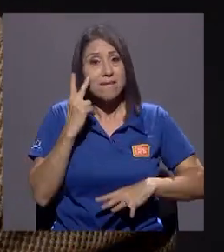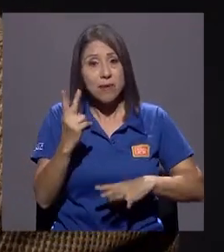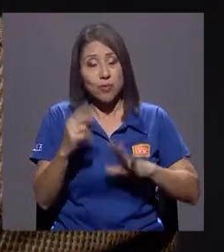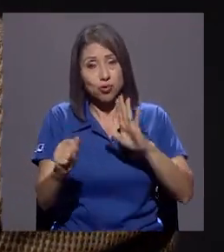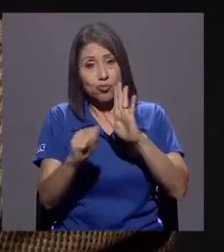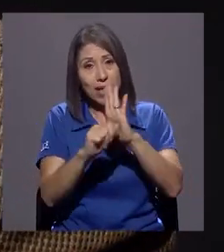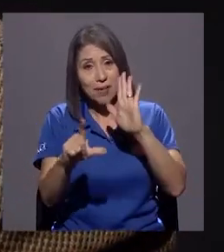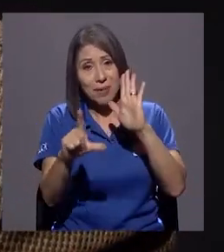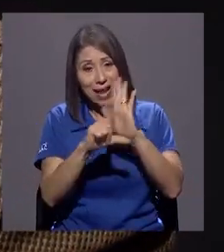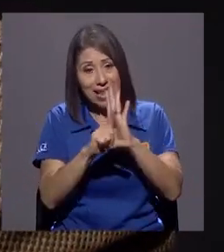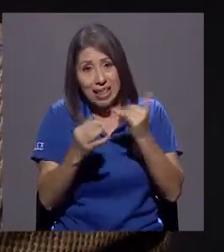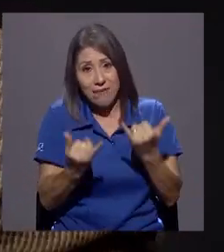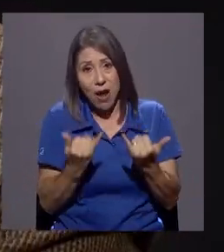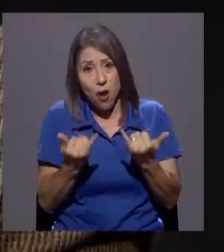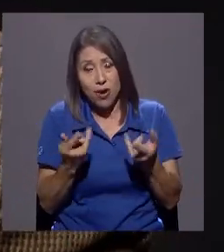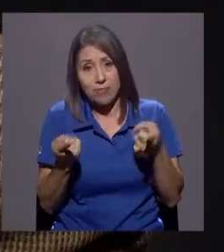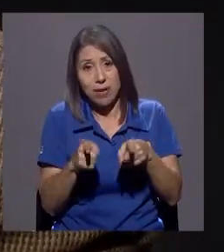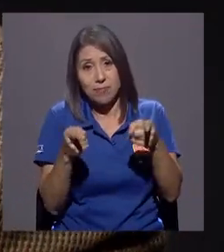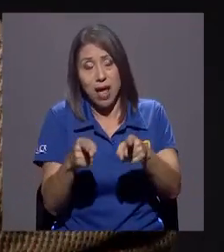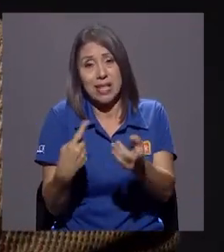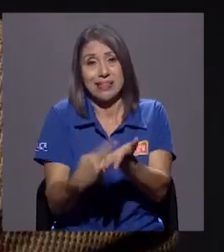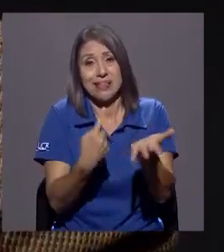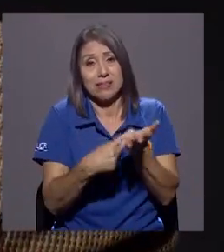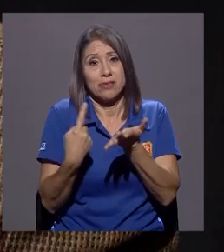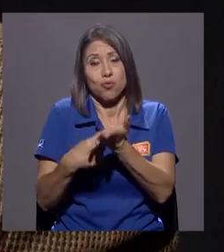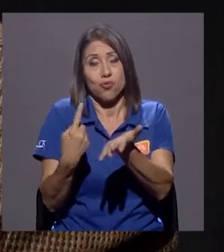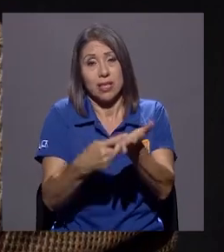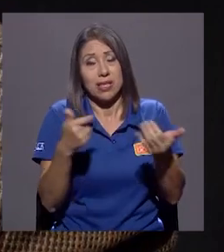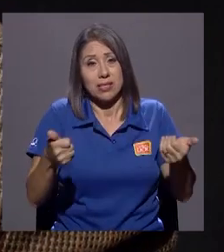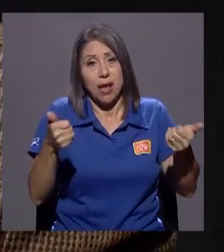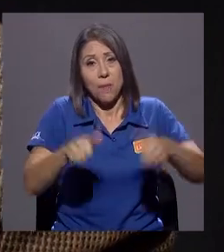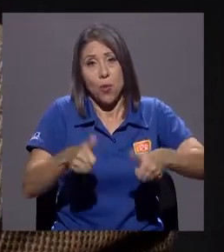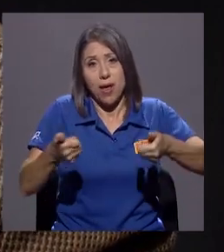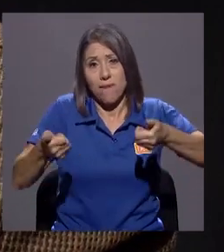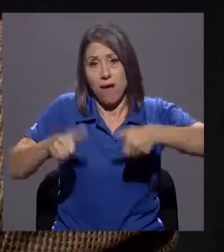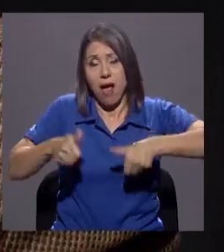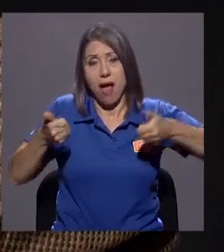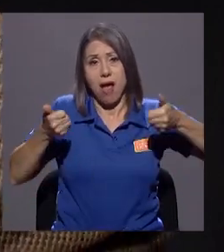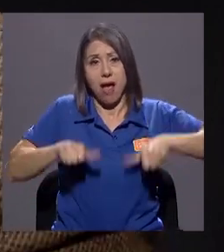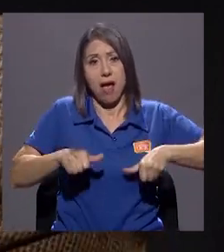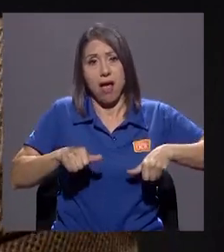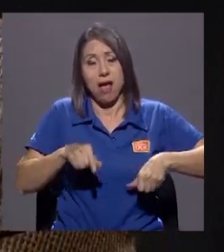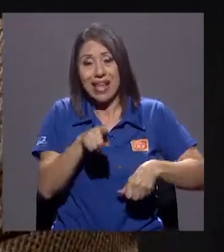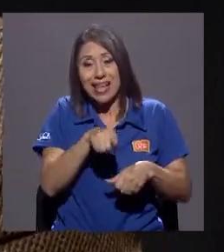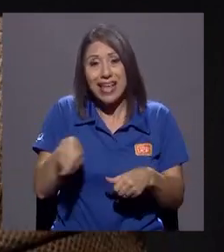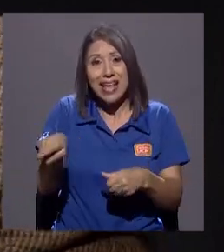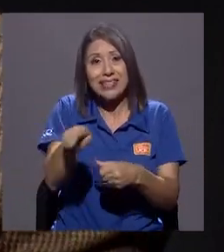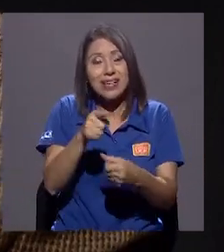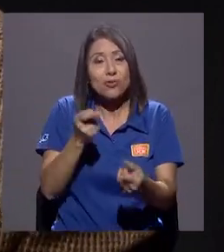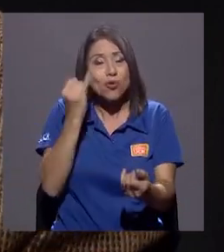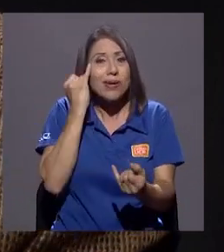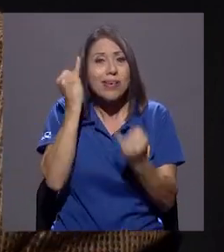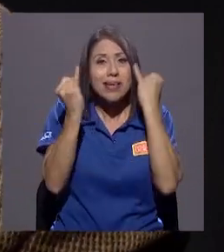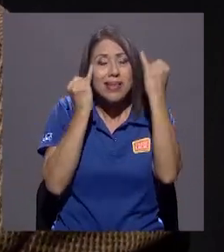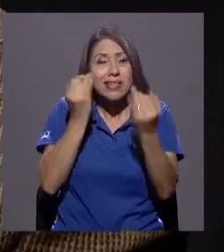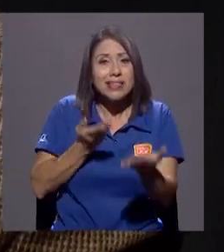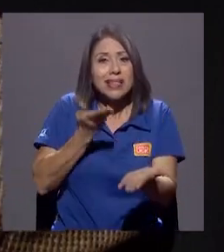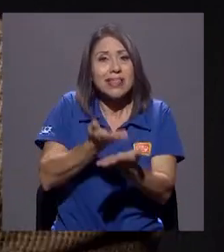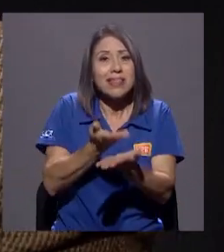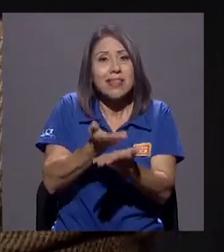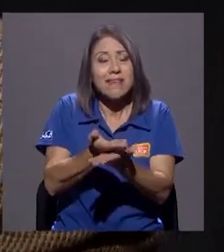en la asamblea legislativa se discute y se aprueba que son iniciativas que limitan